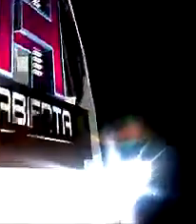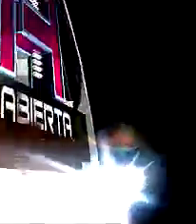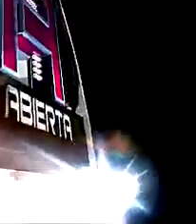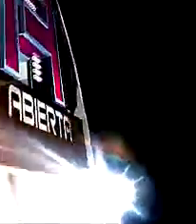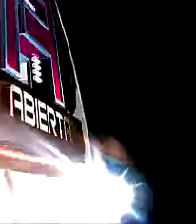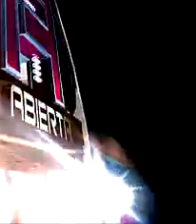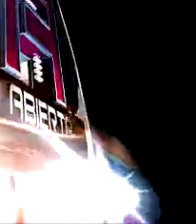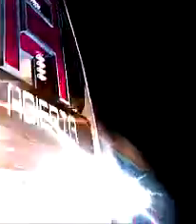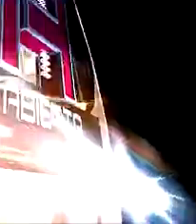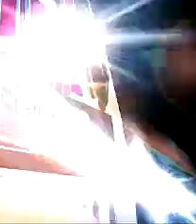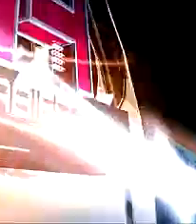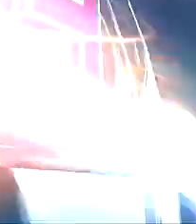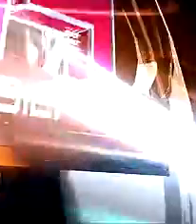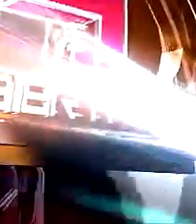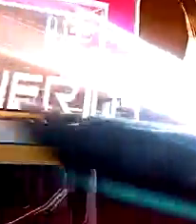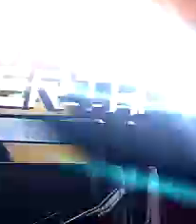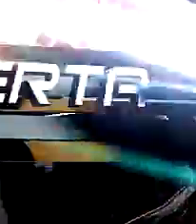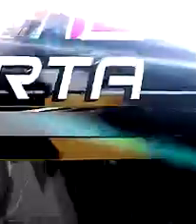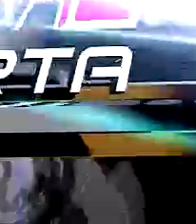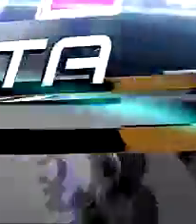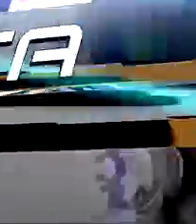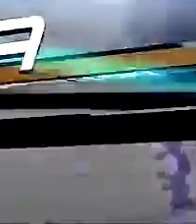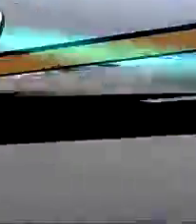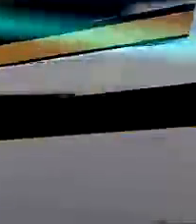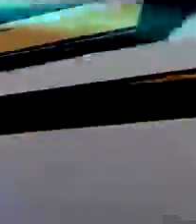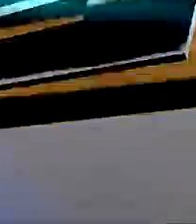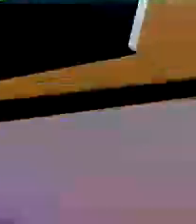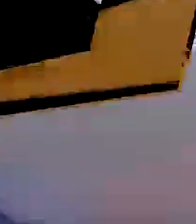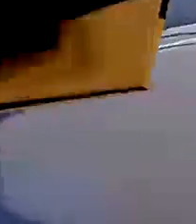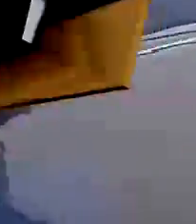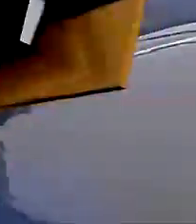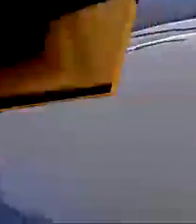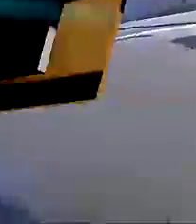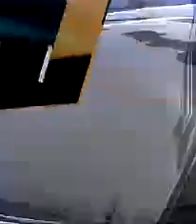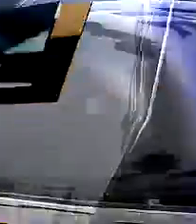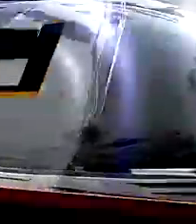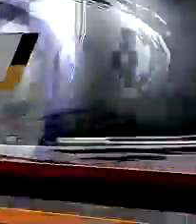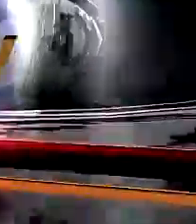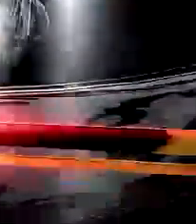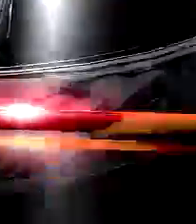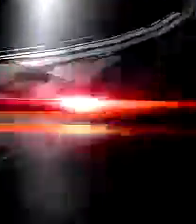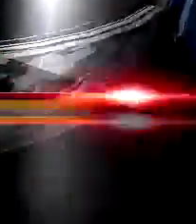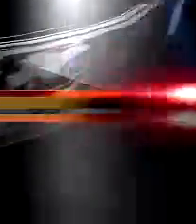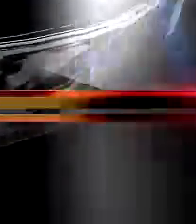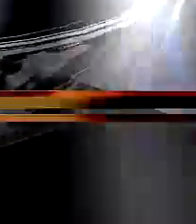Puerta Abierta. Comunicación directa entre usted y nosotros. Puerta Abierta.